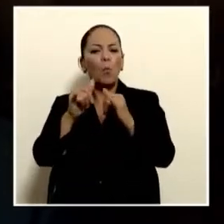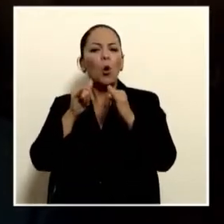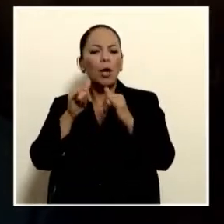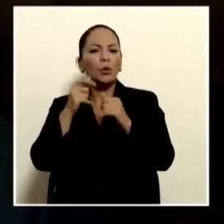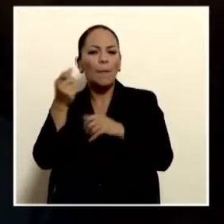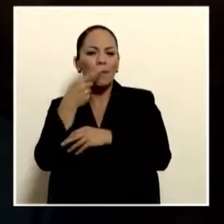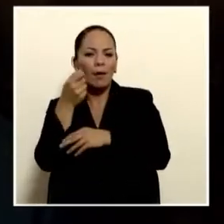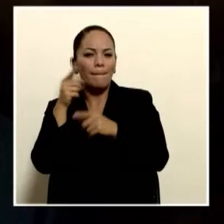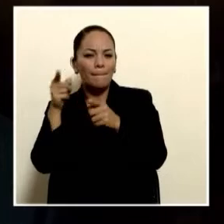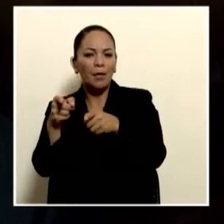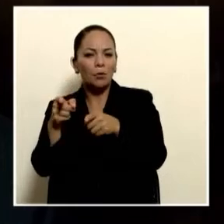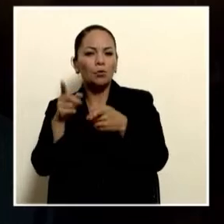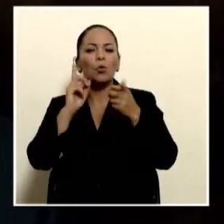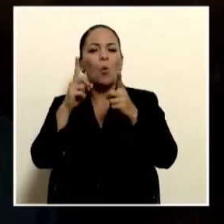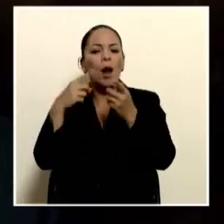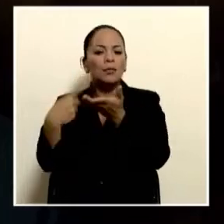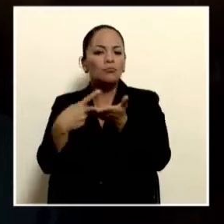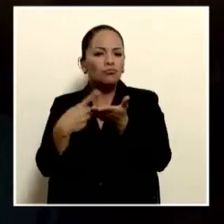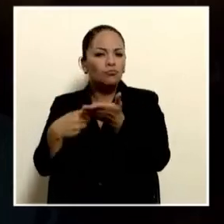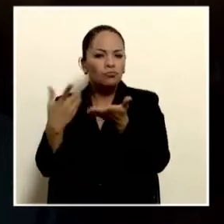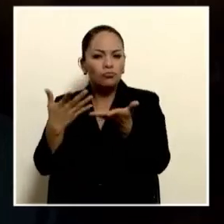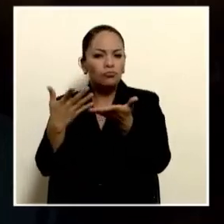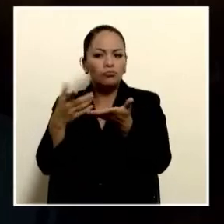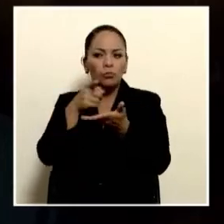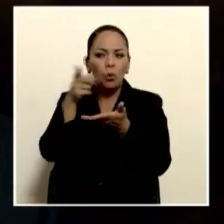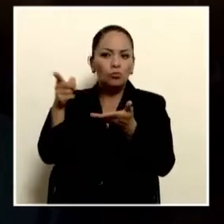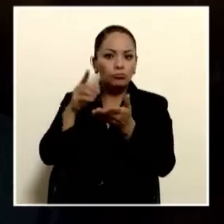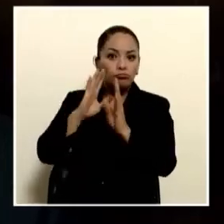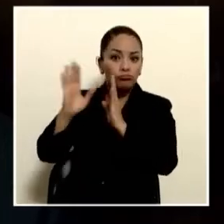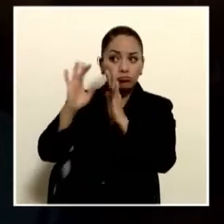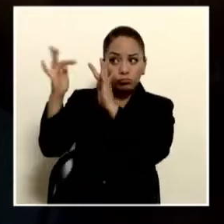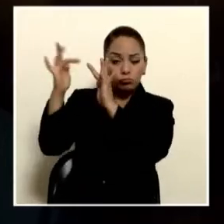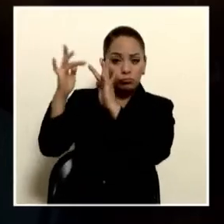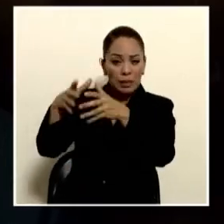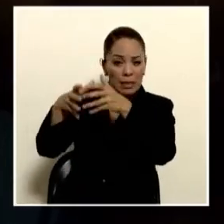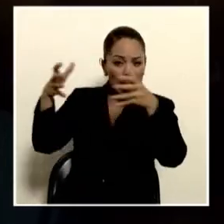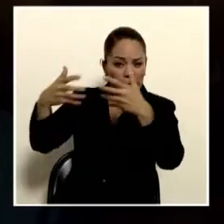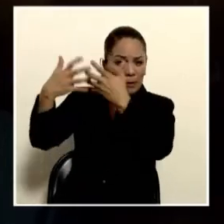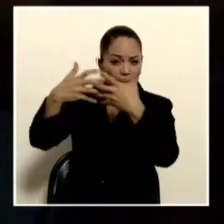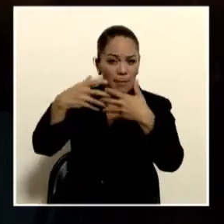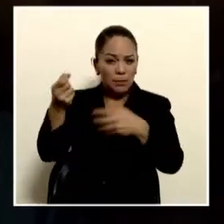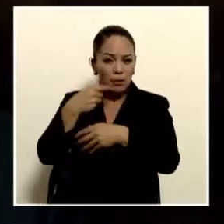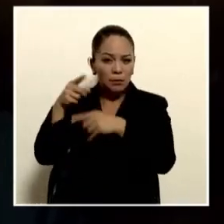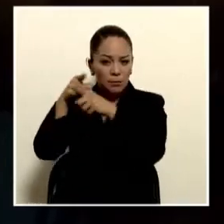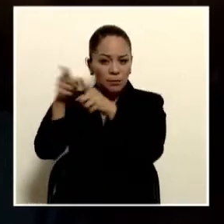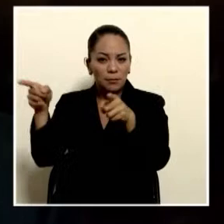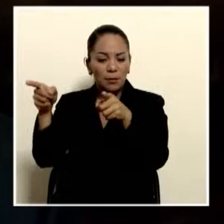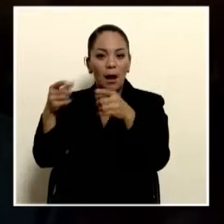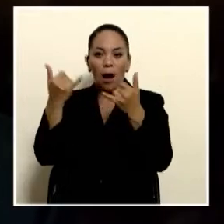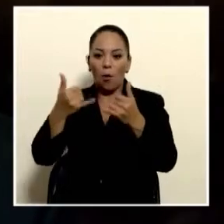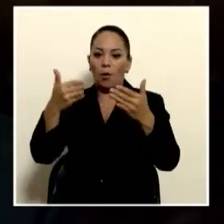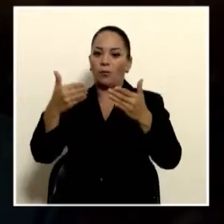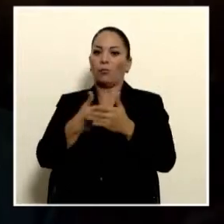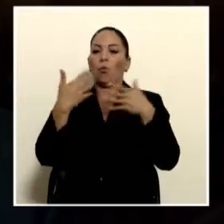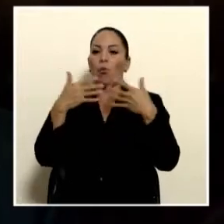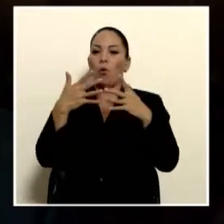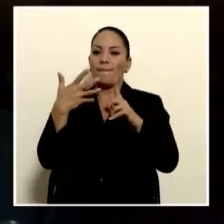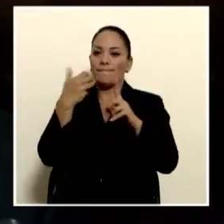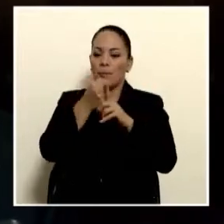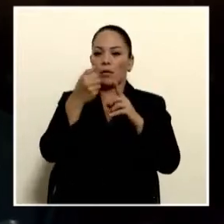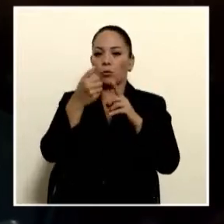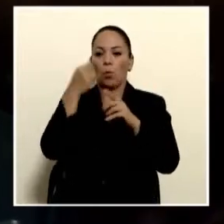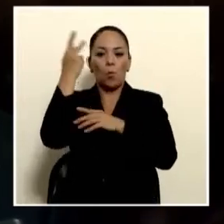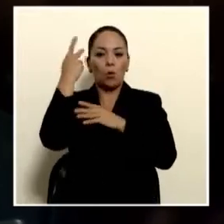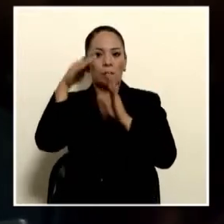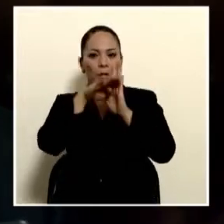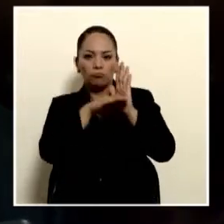medicamentos, ¿qué conversaciones se han sostenido con las grandes farmacéuticas que tendrán impacto con las nuevas políticas en los